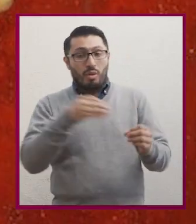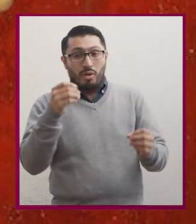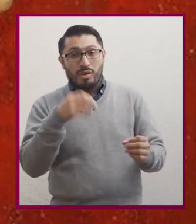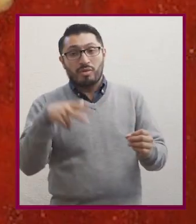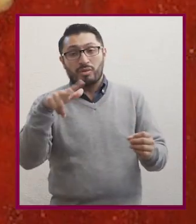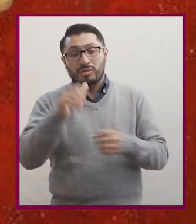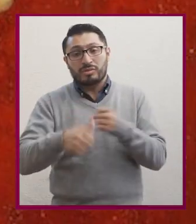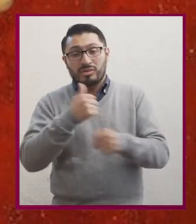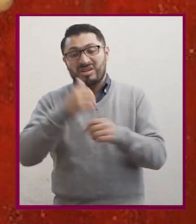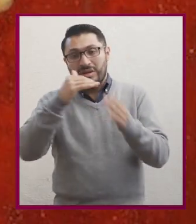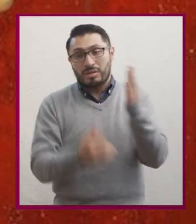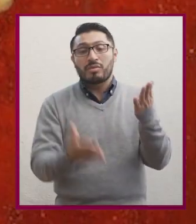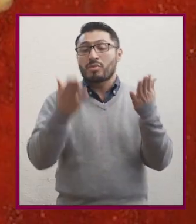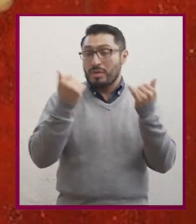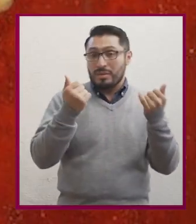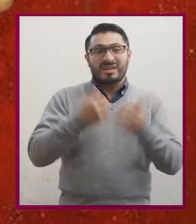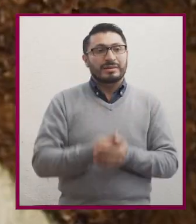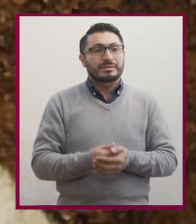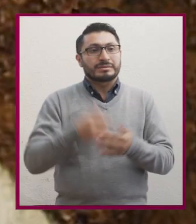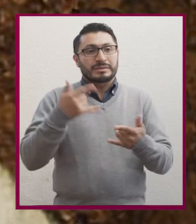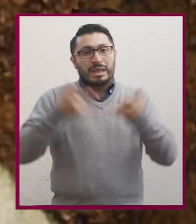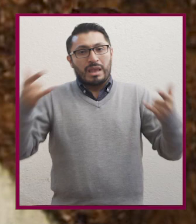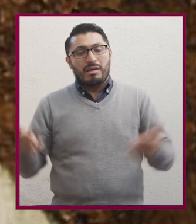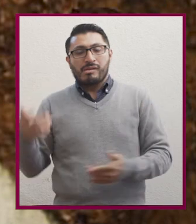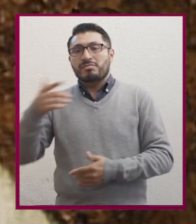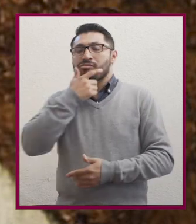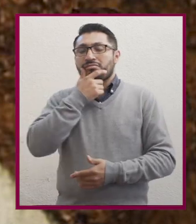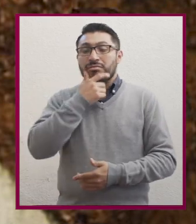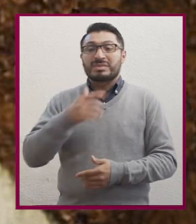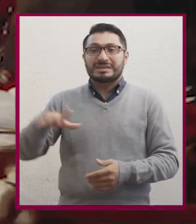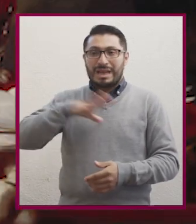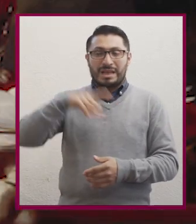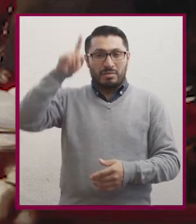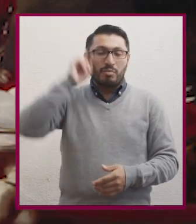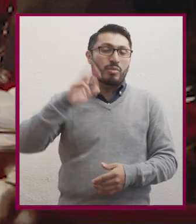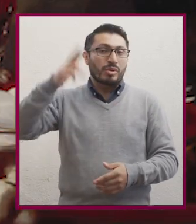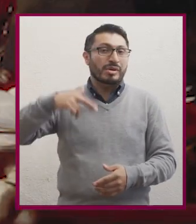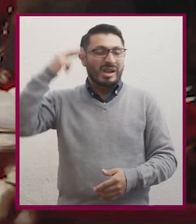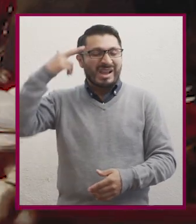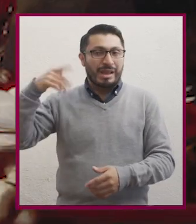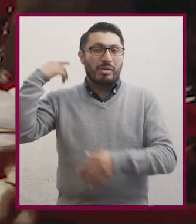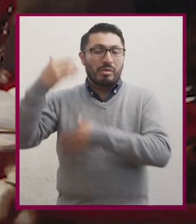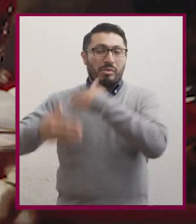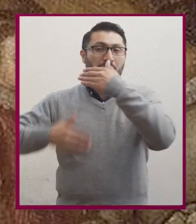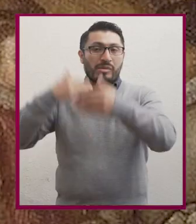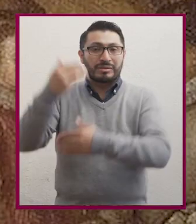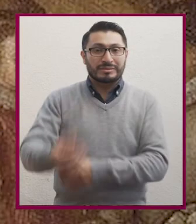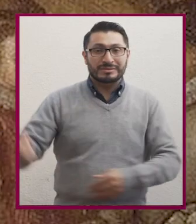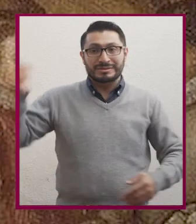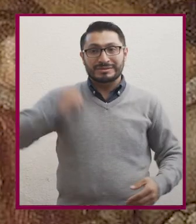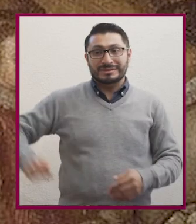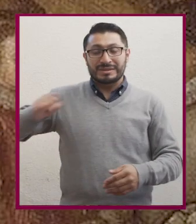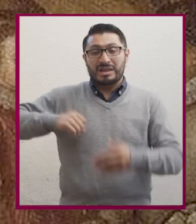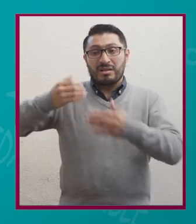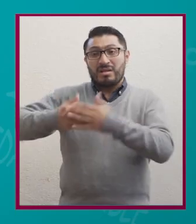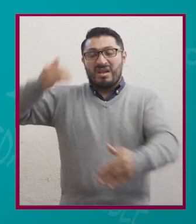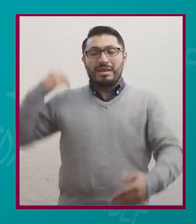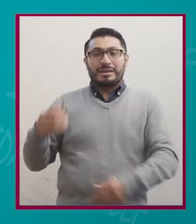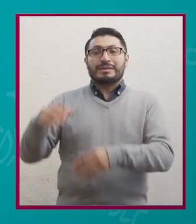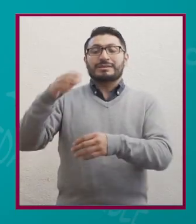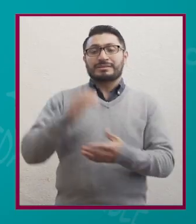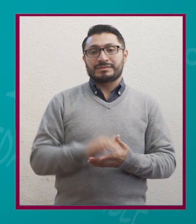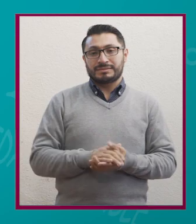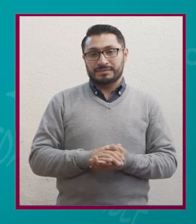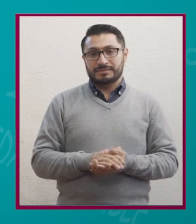lo largo de la historia medieval inglesa hay varias reinas notables, siglos antes de la famosa Isabel I. ¿Qué